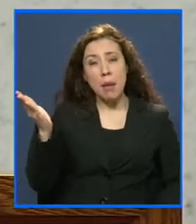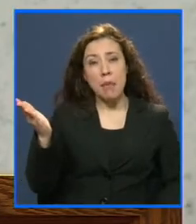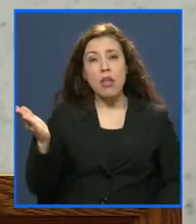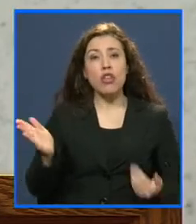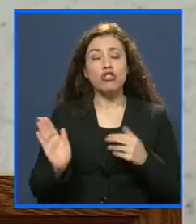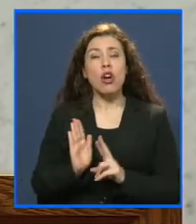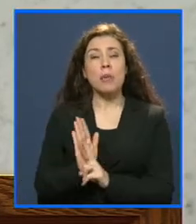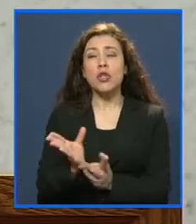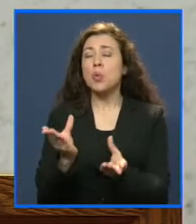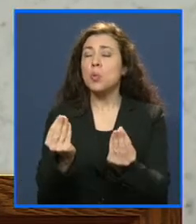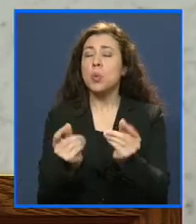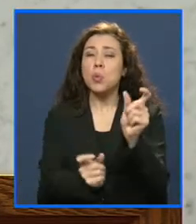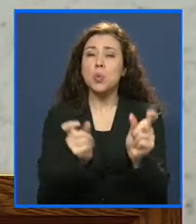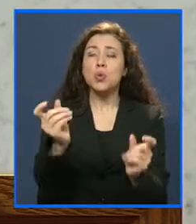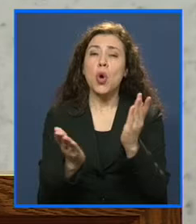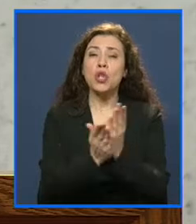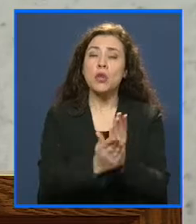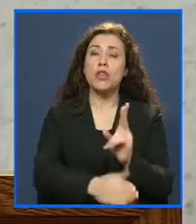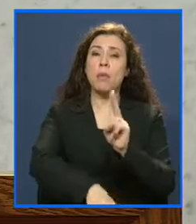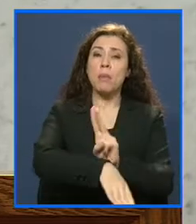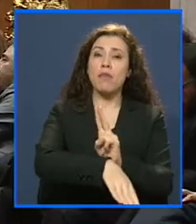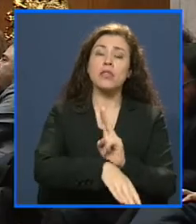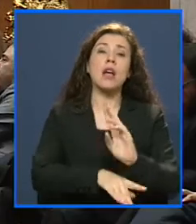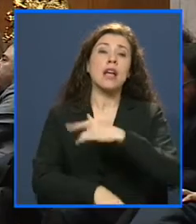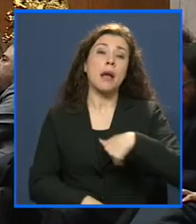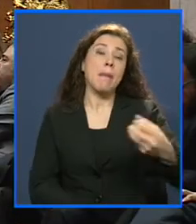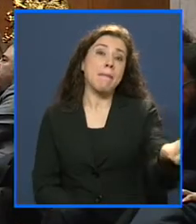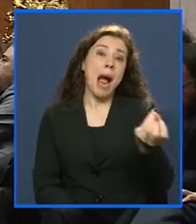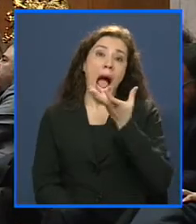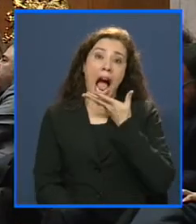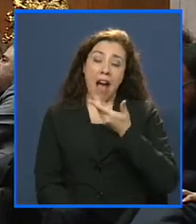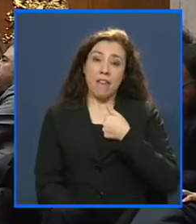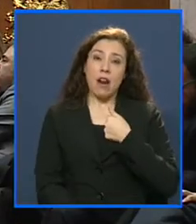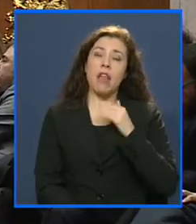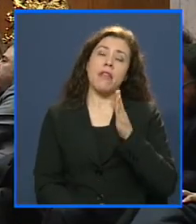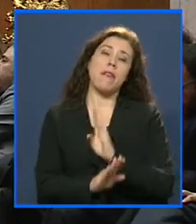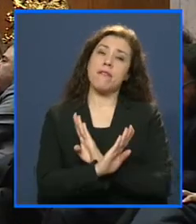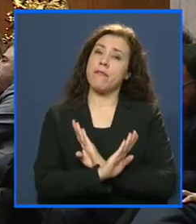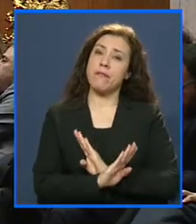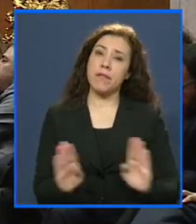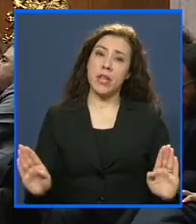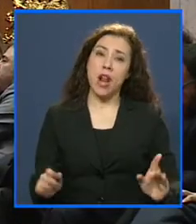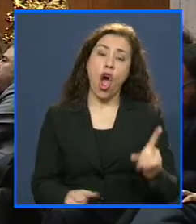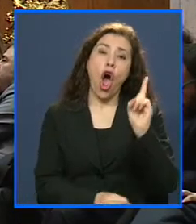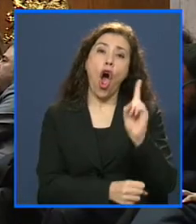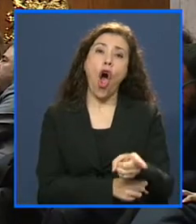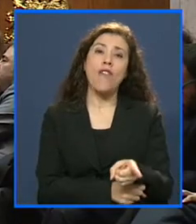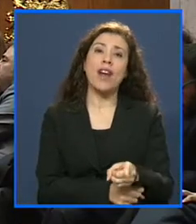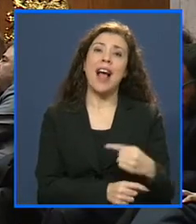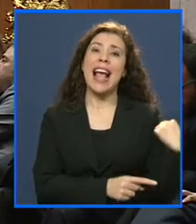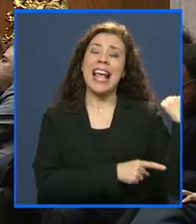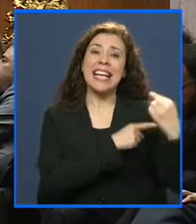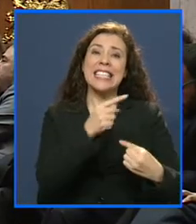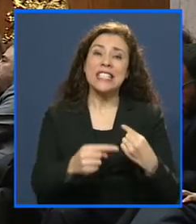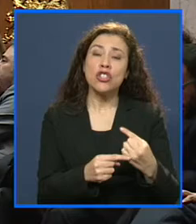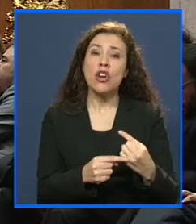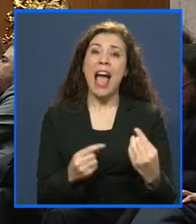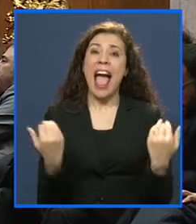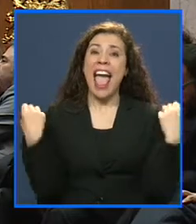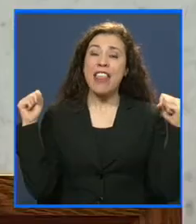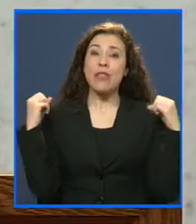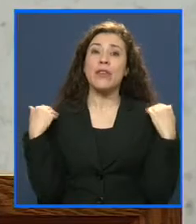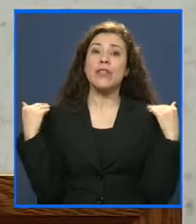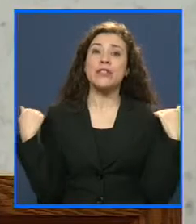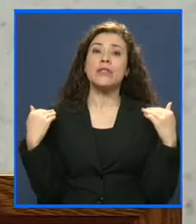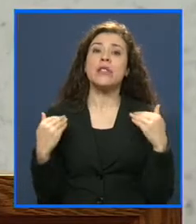200 de estudiantes y profesores que así me lo ha manifestado terminar con la obligatoriedad de historia educación física es incluir